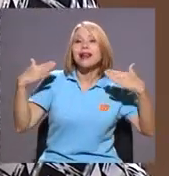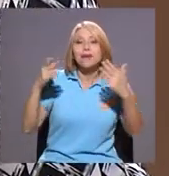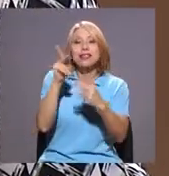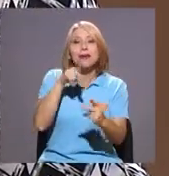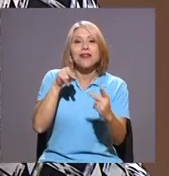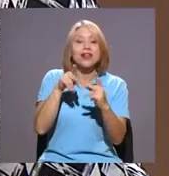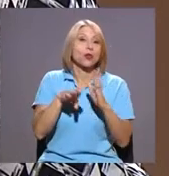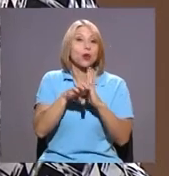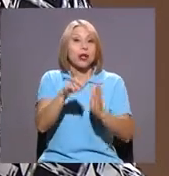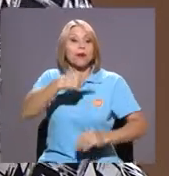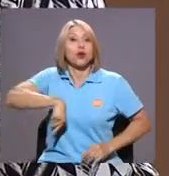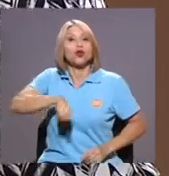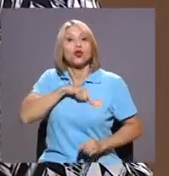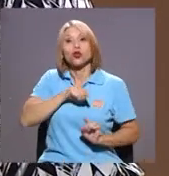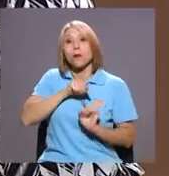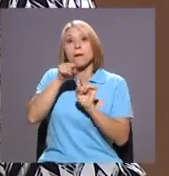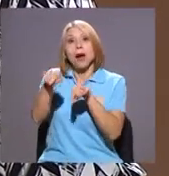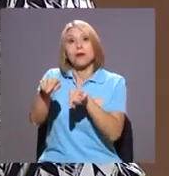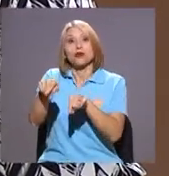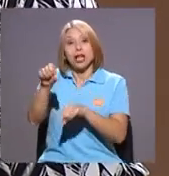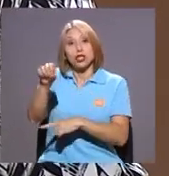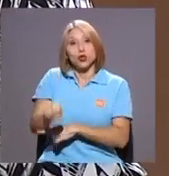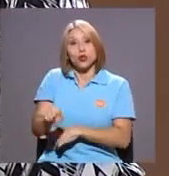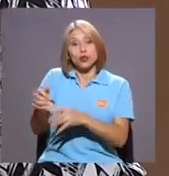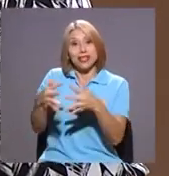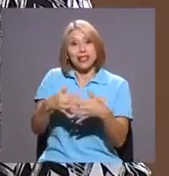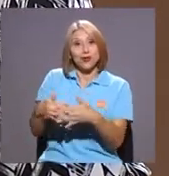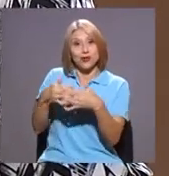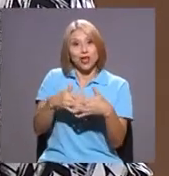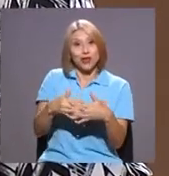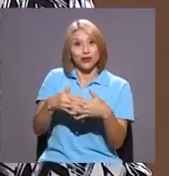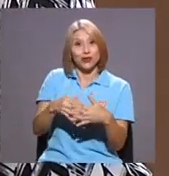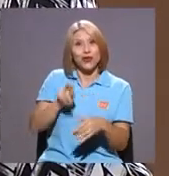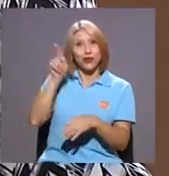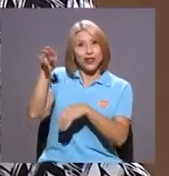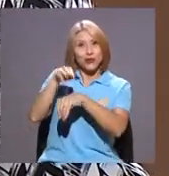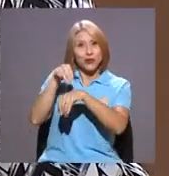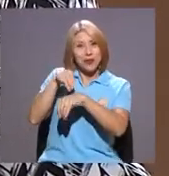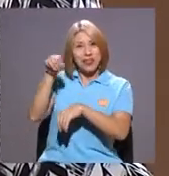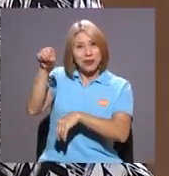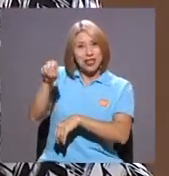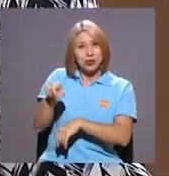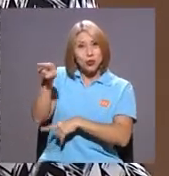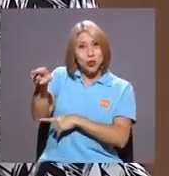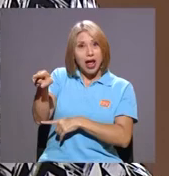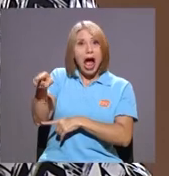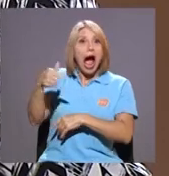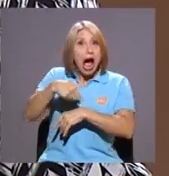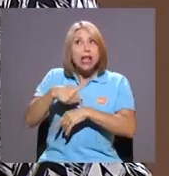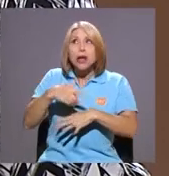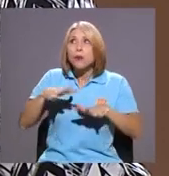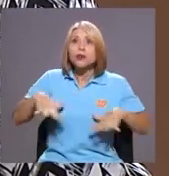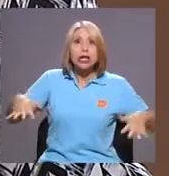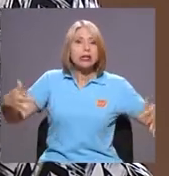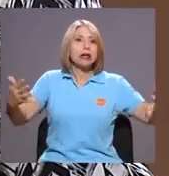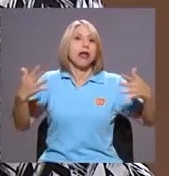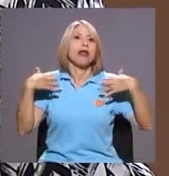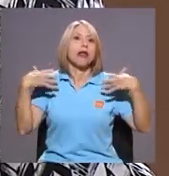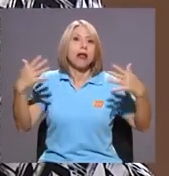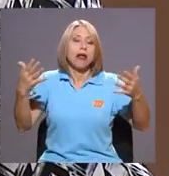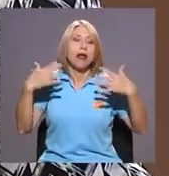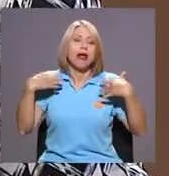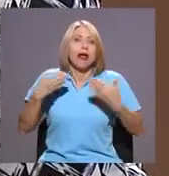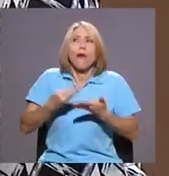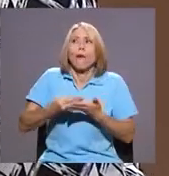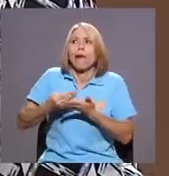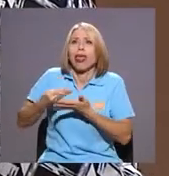nosotros vamos a algunas zonas del sur de Estados Unidos, allá donde estuve yo en Miami, hay unas épocas, son unos calores y hay mucha humedad,